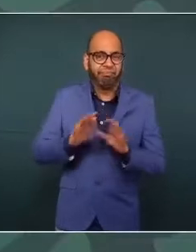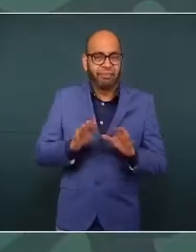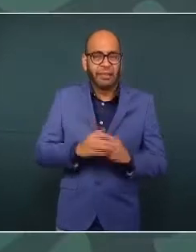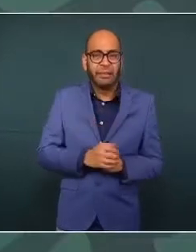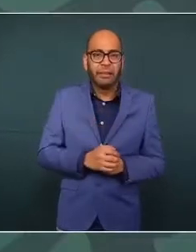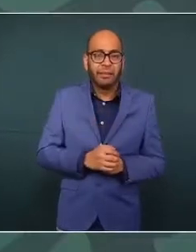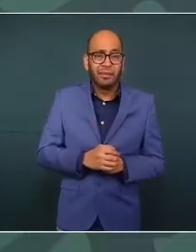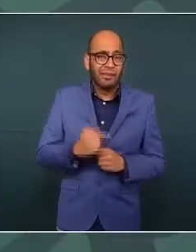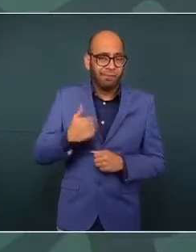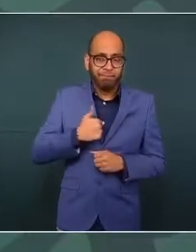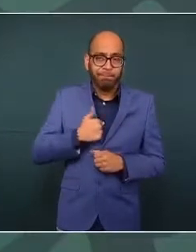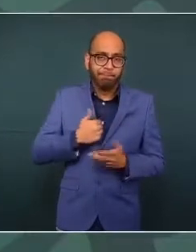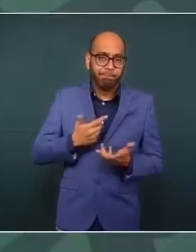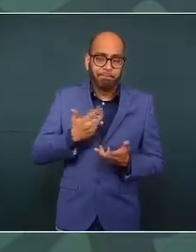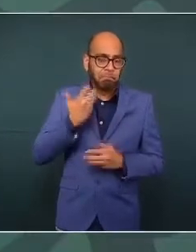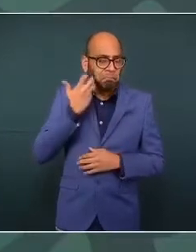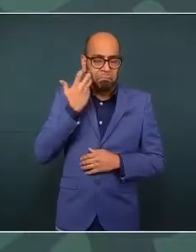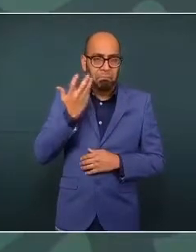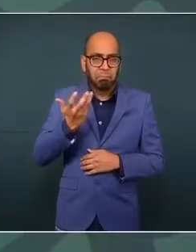que